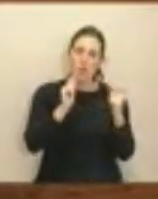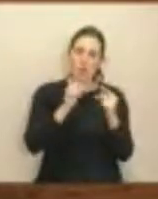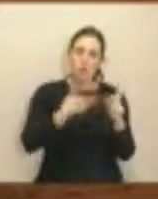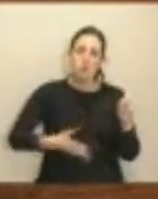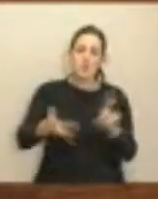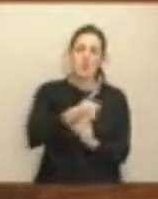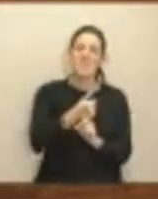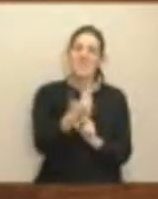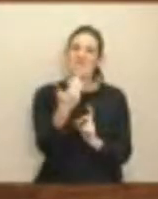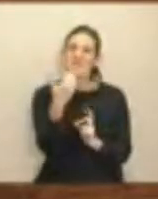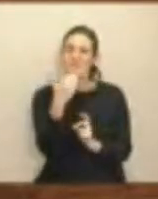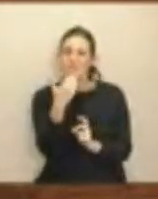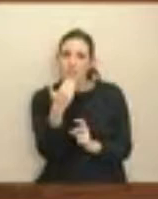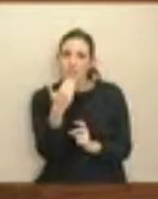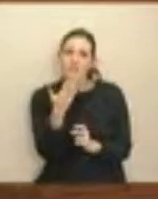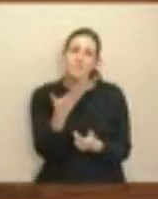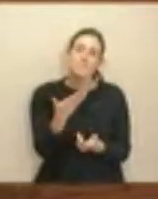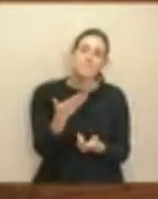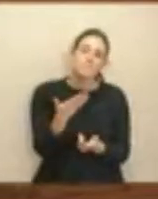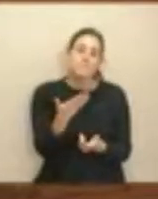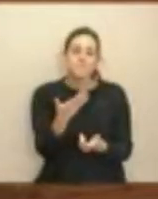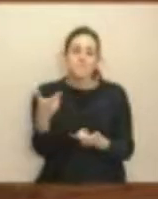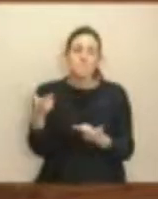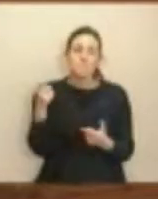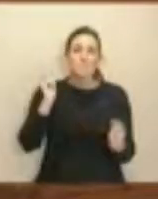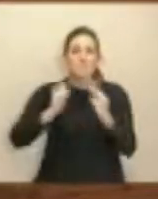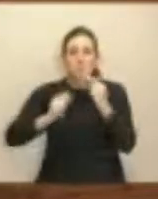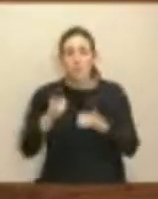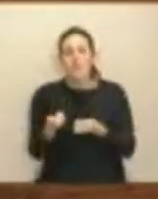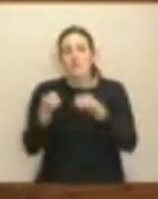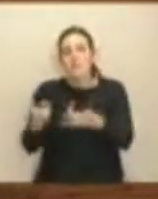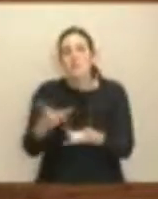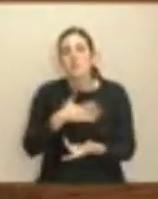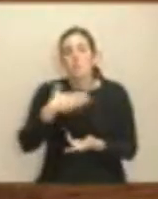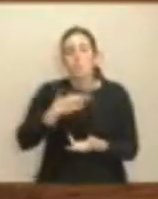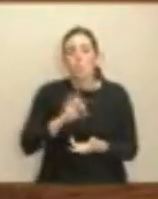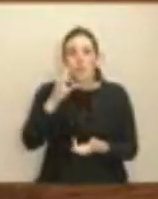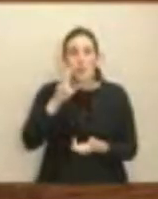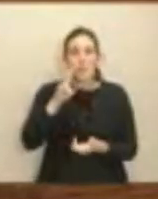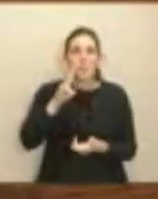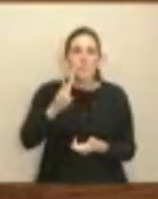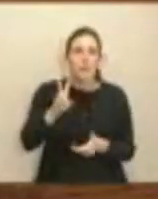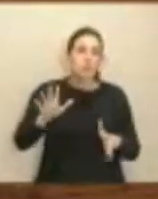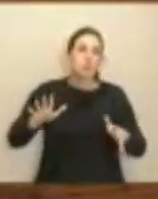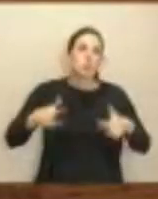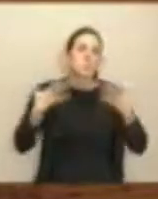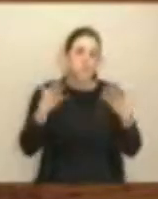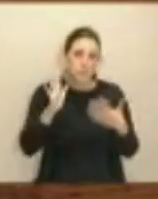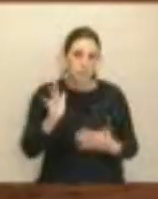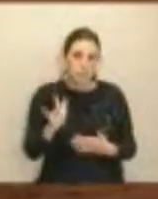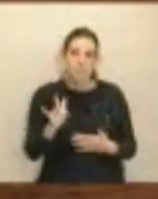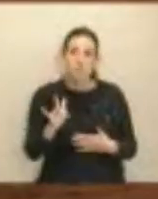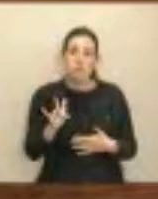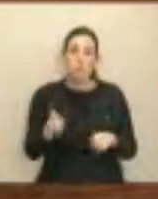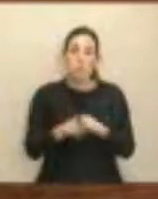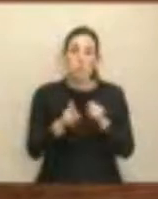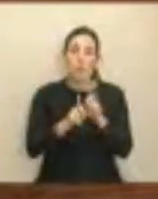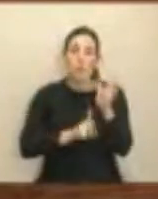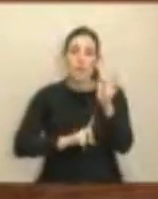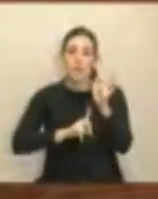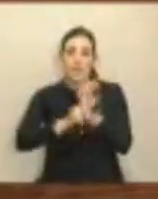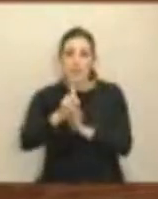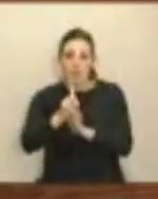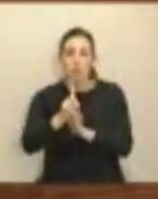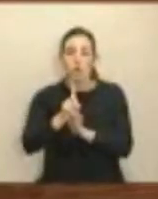que negocia gastos, bueno, se puede ver sorprendido a lo largo del desarrollo del